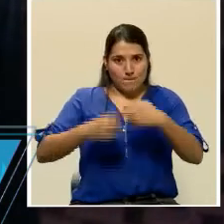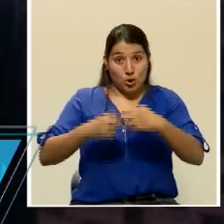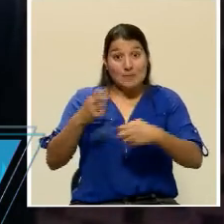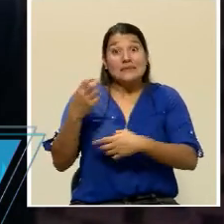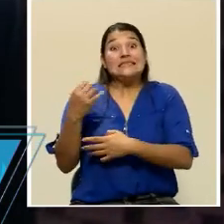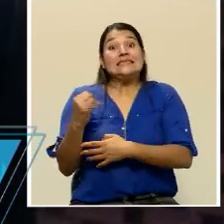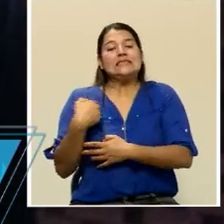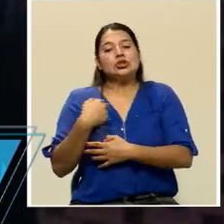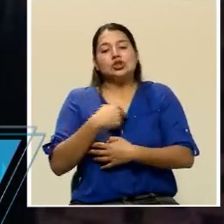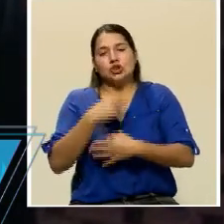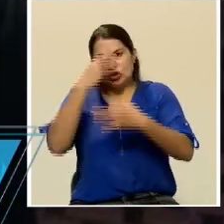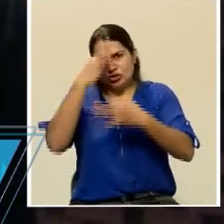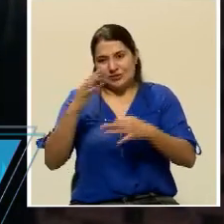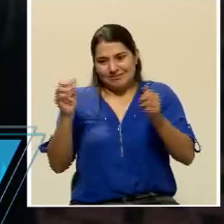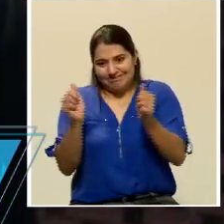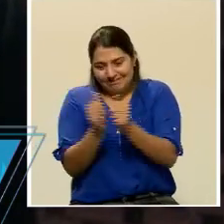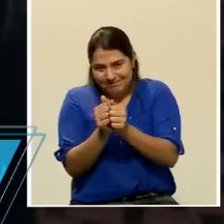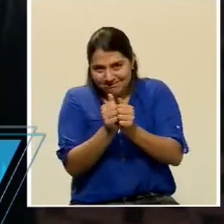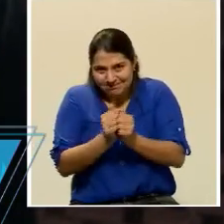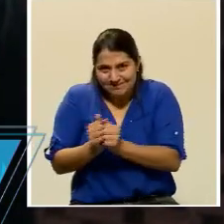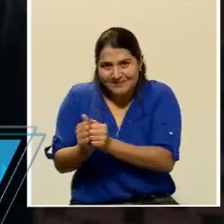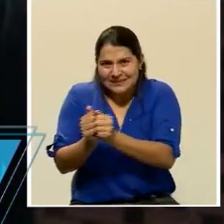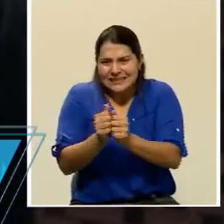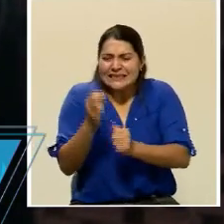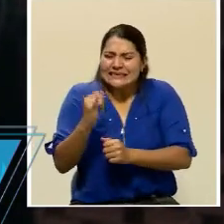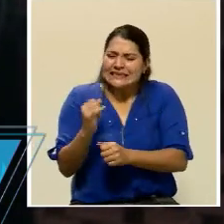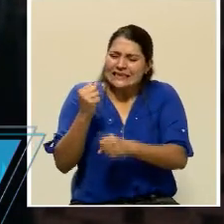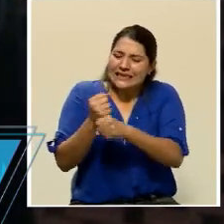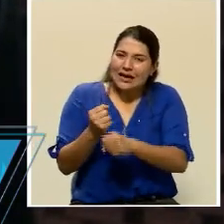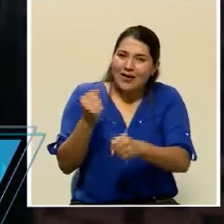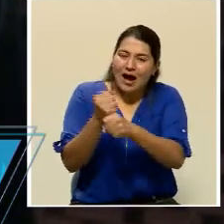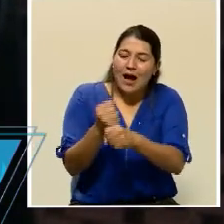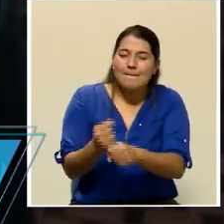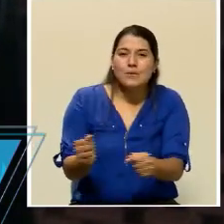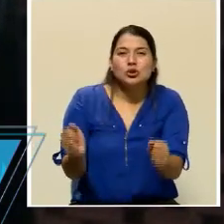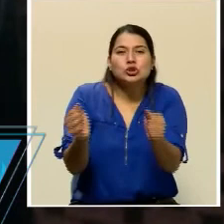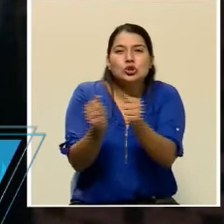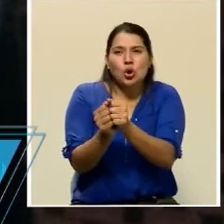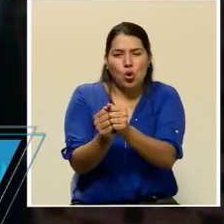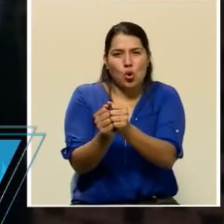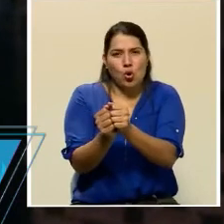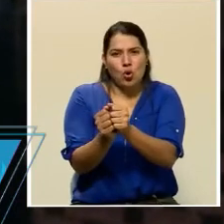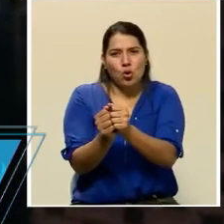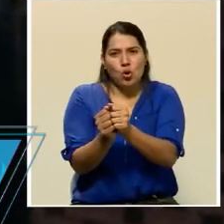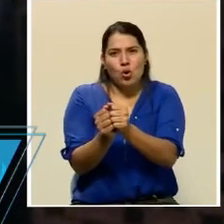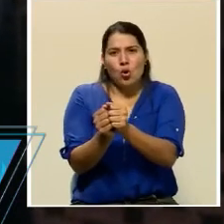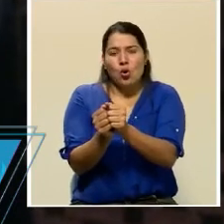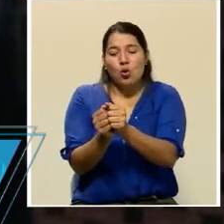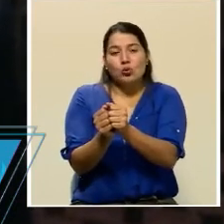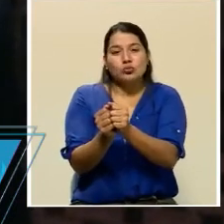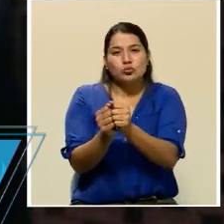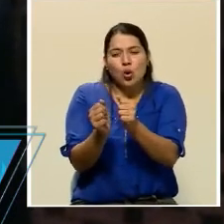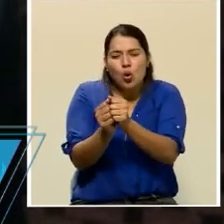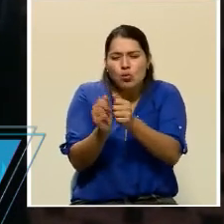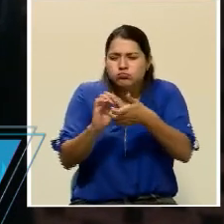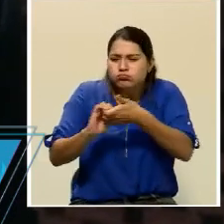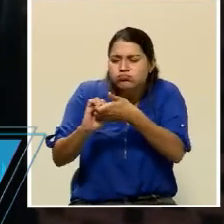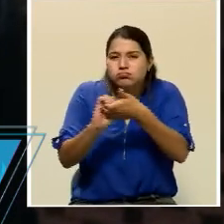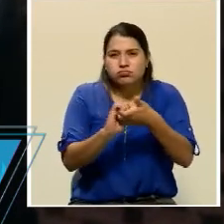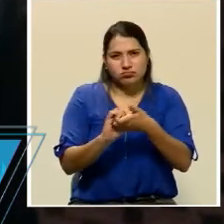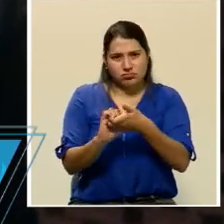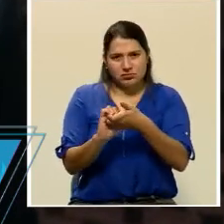nos unimos, si trabajamos con espíritu, con altura de miras, con espíritu